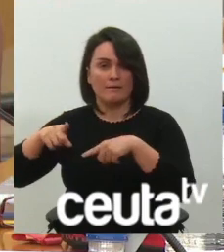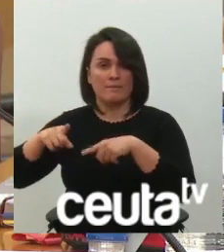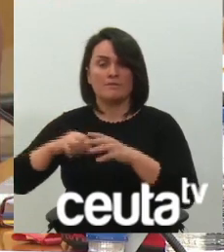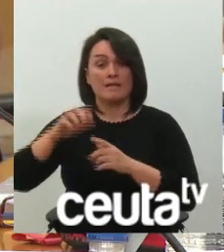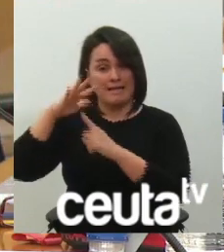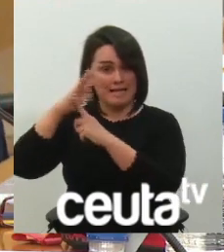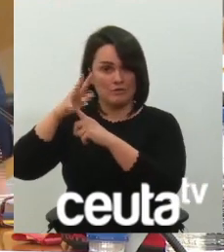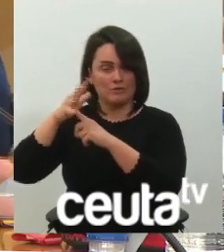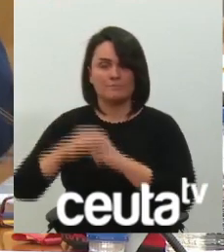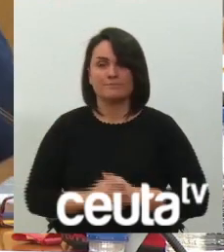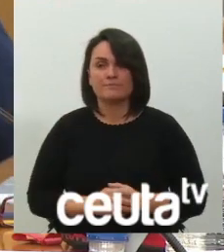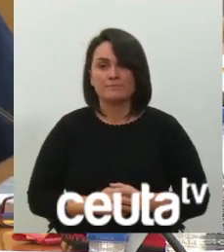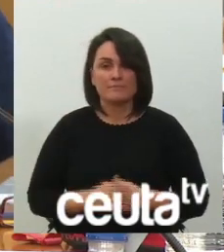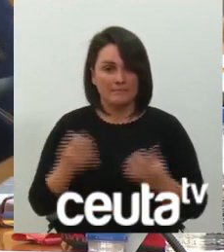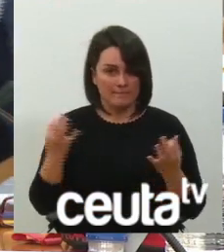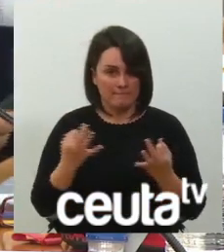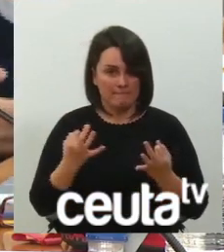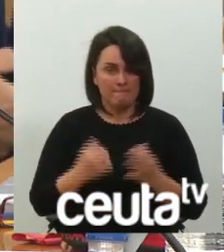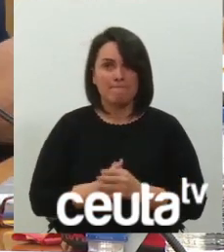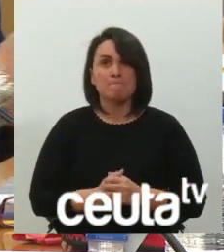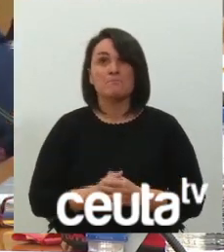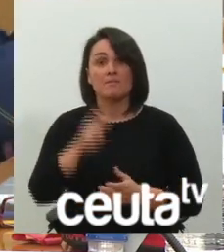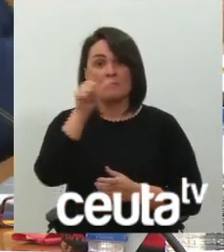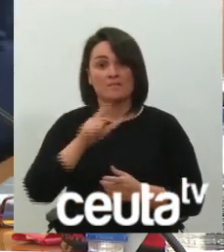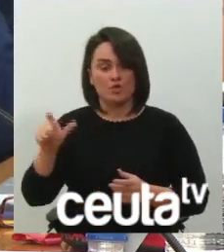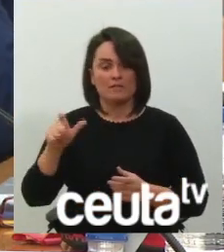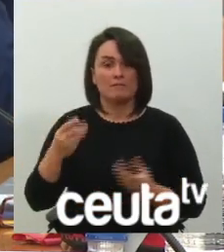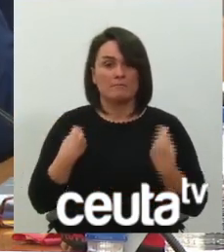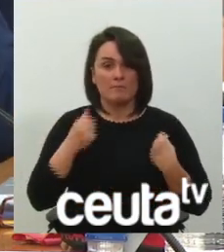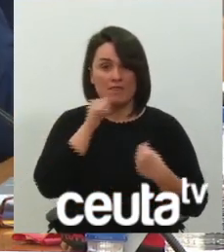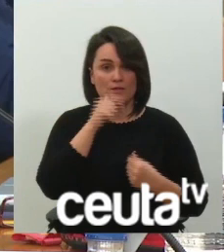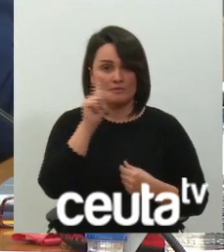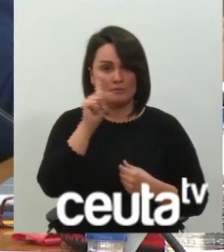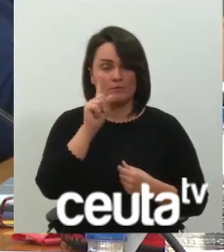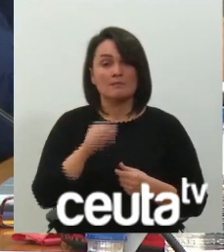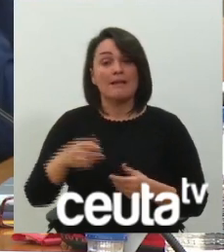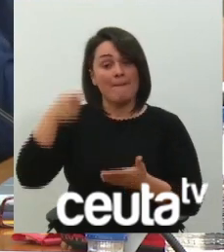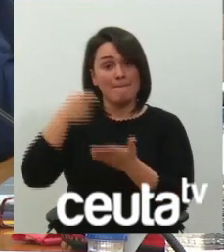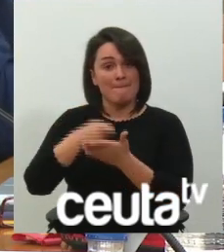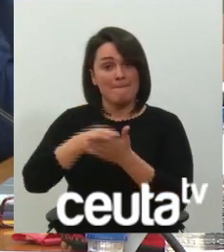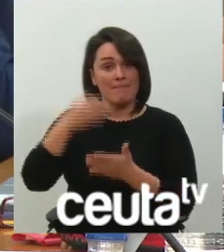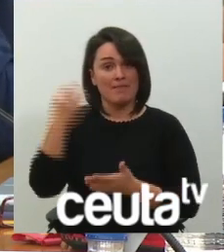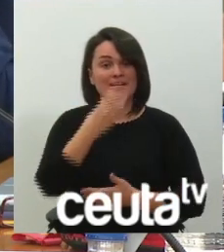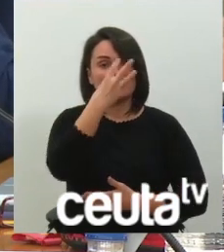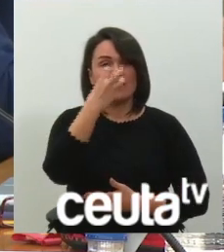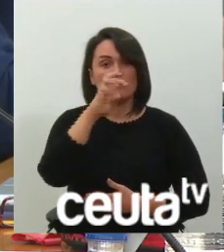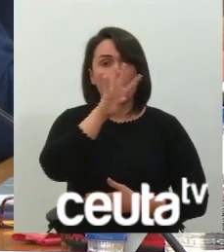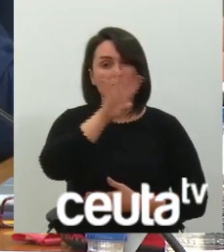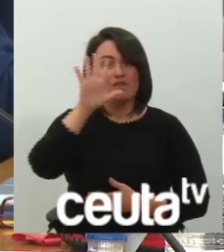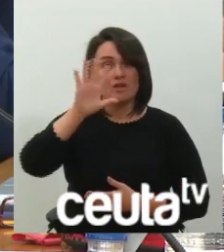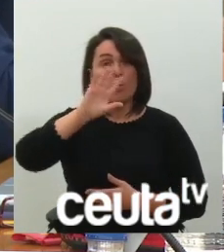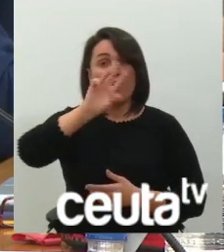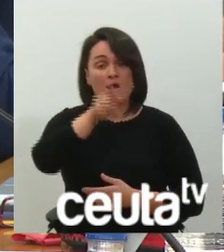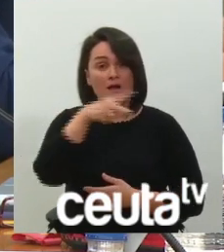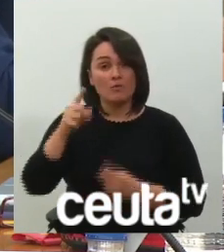península esos residentes en la ciudad tienen que pagar 345 euros ida y vuelta